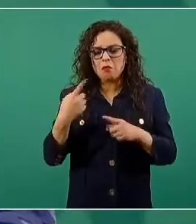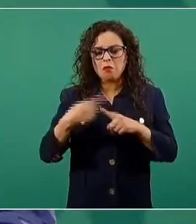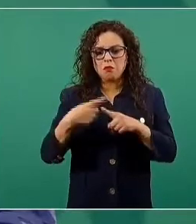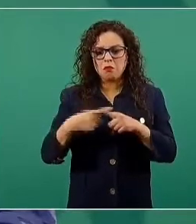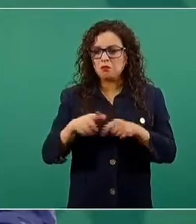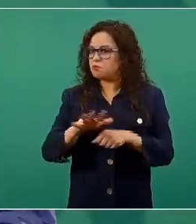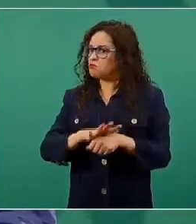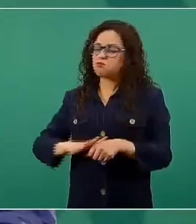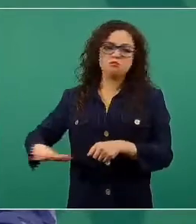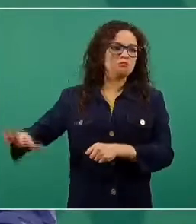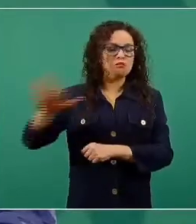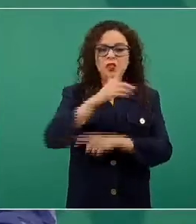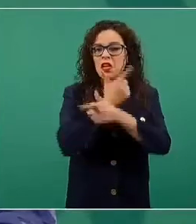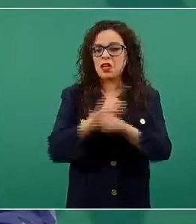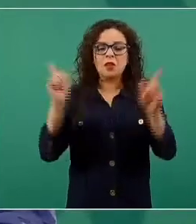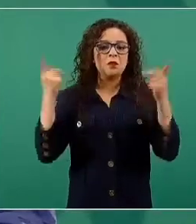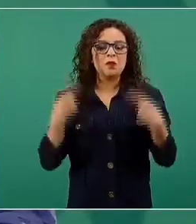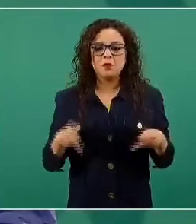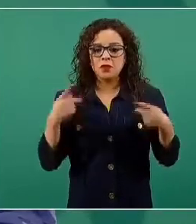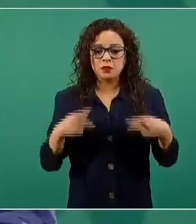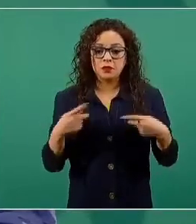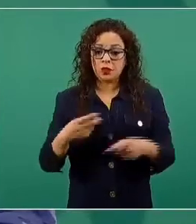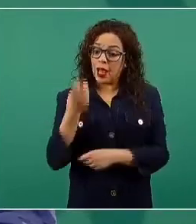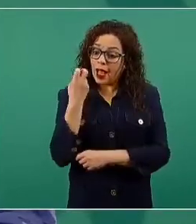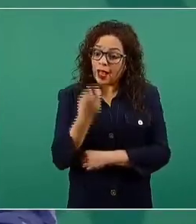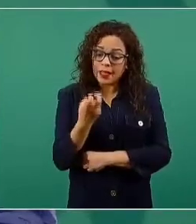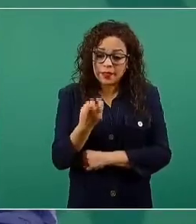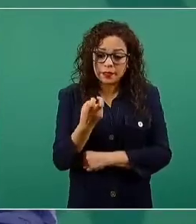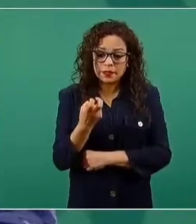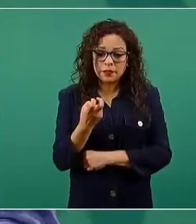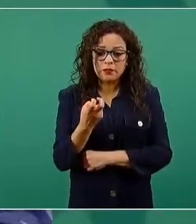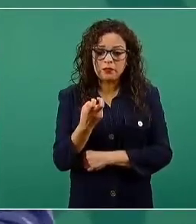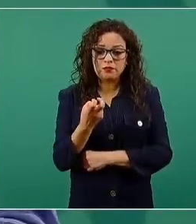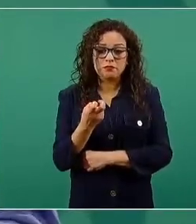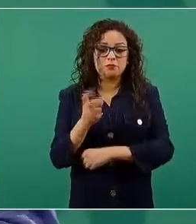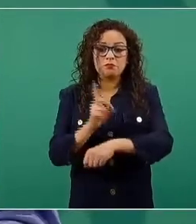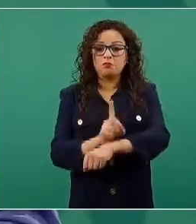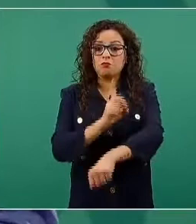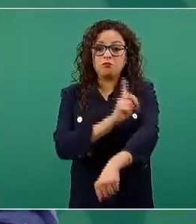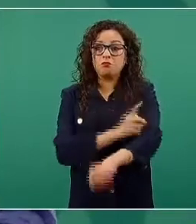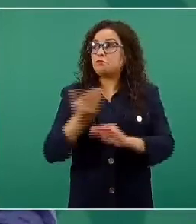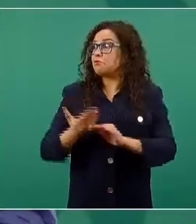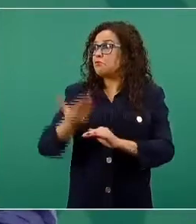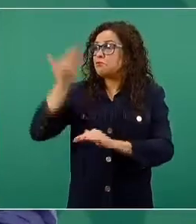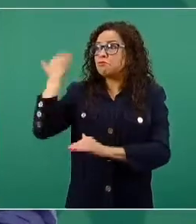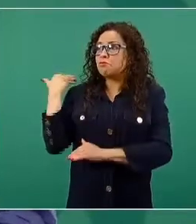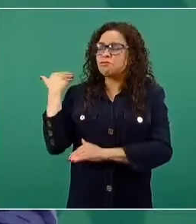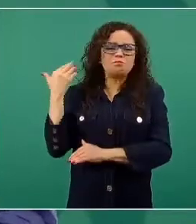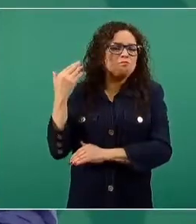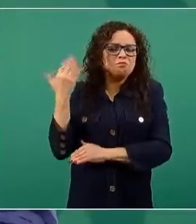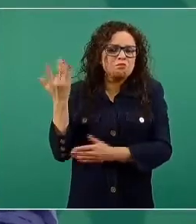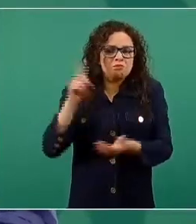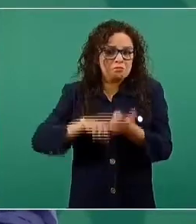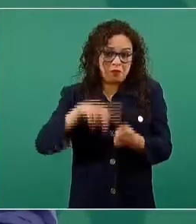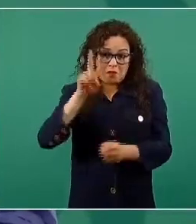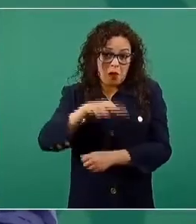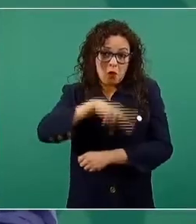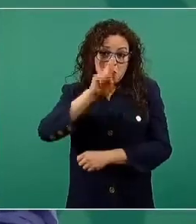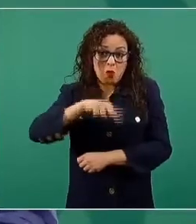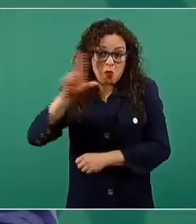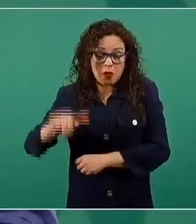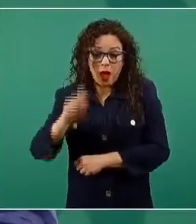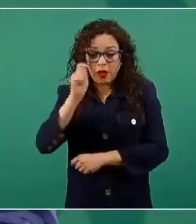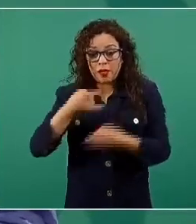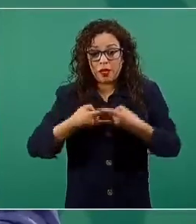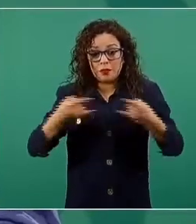la sociedad. Esto no había ocurrido desde que nunca básicamente no había ocurrido en la historia de la salud